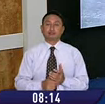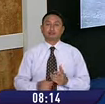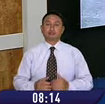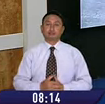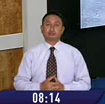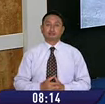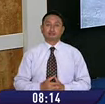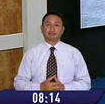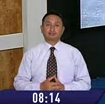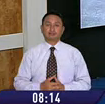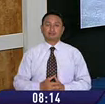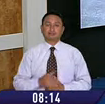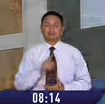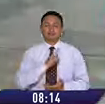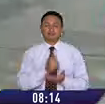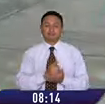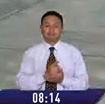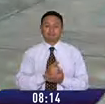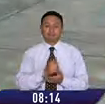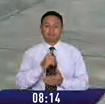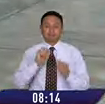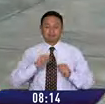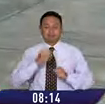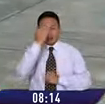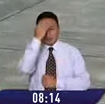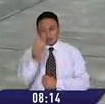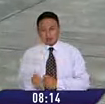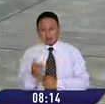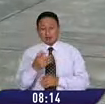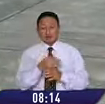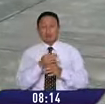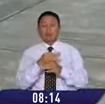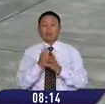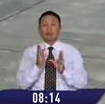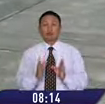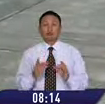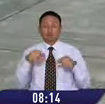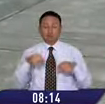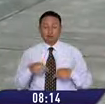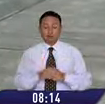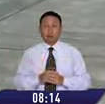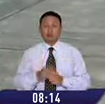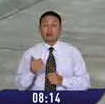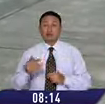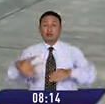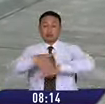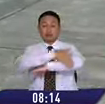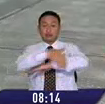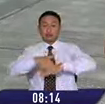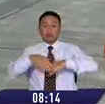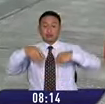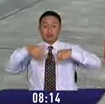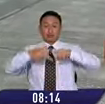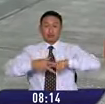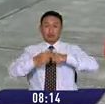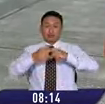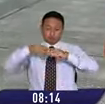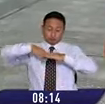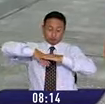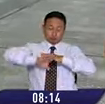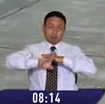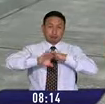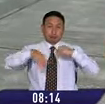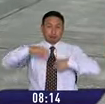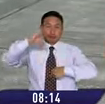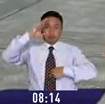Así es, Roberto. Amigos en casa, muy buenos días. Los funcionarios ya se encuentran en los cordones de seguridad en los principales